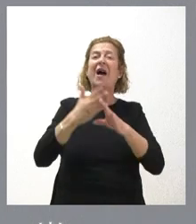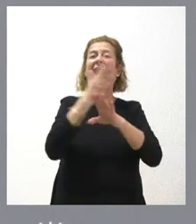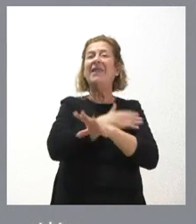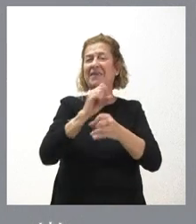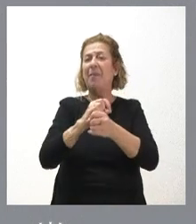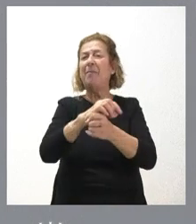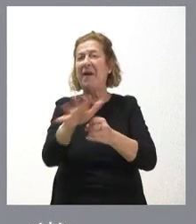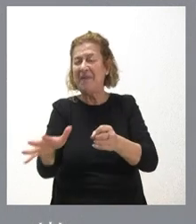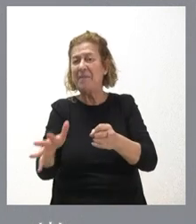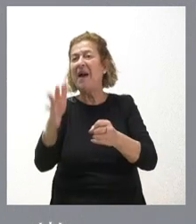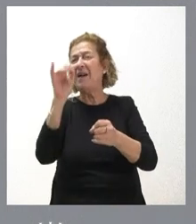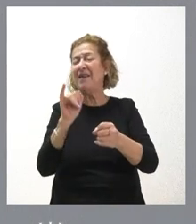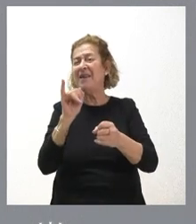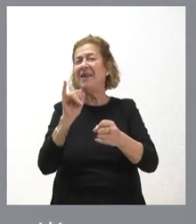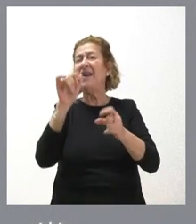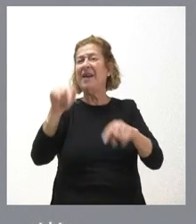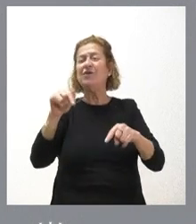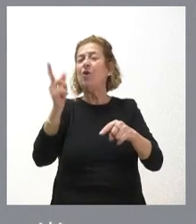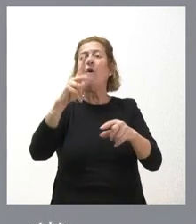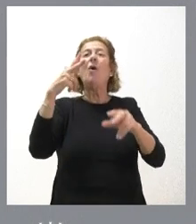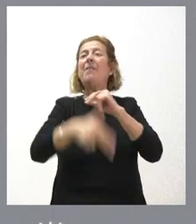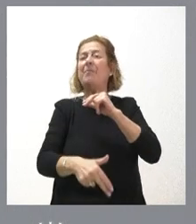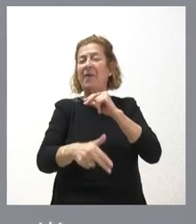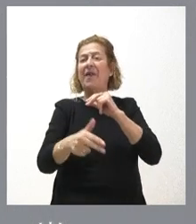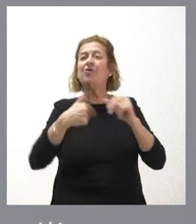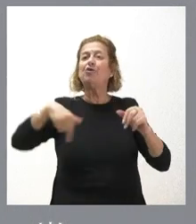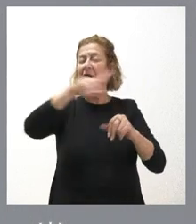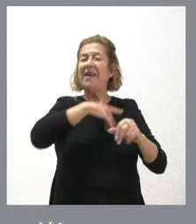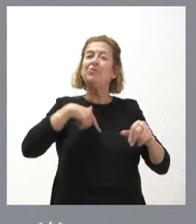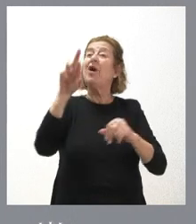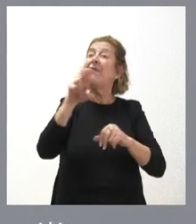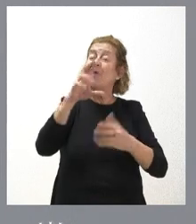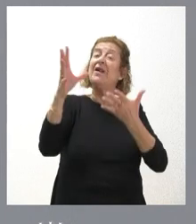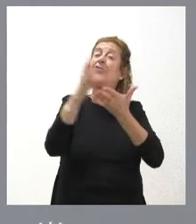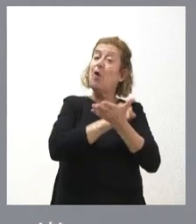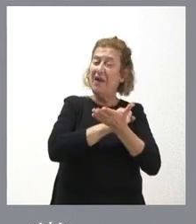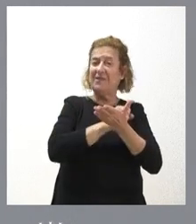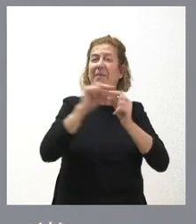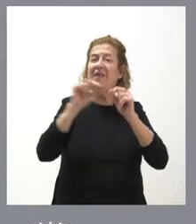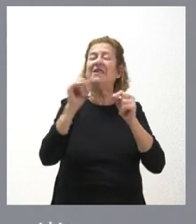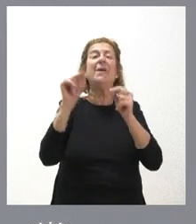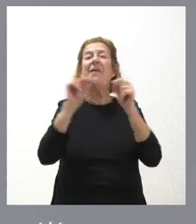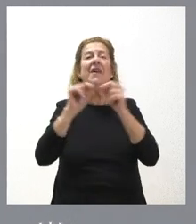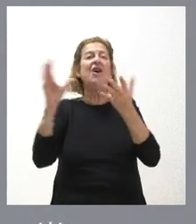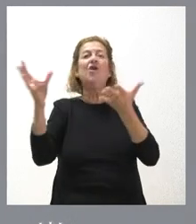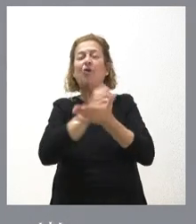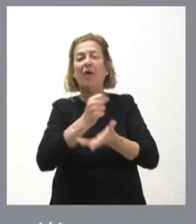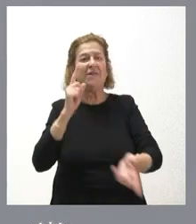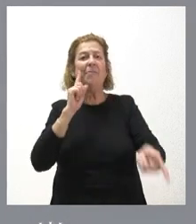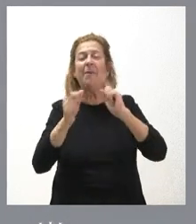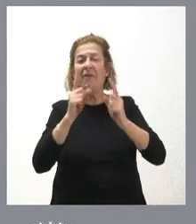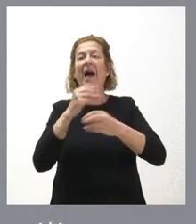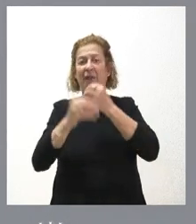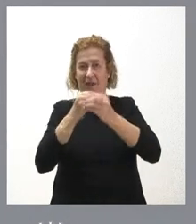pandemia y Eh Esto no impide modo alguno otos queremos reforzar todos los instrumentos y que llevemos a todas las medidas preventivas que tengan que tomarse y